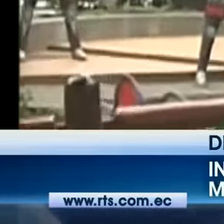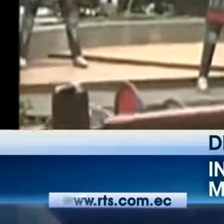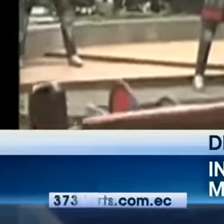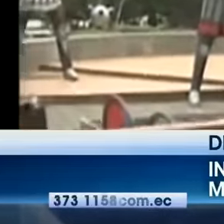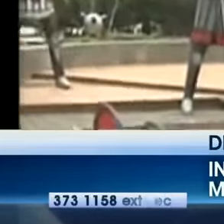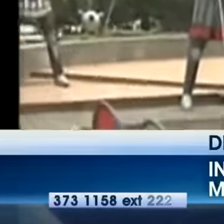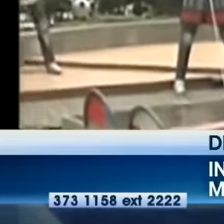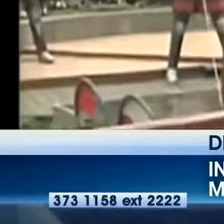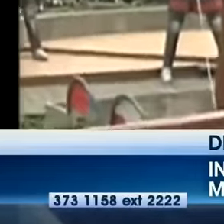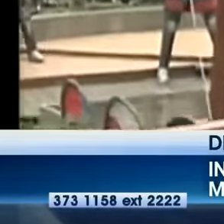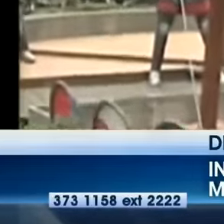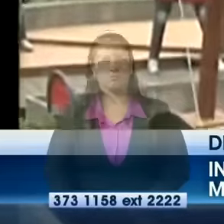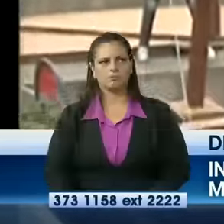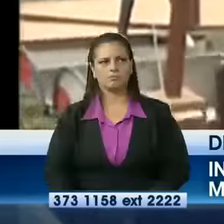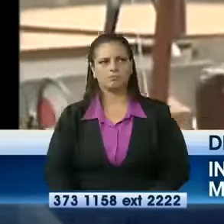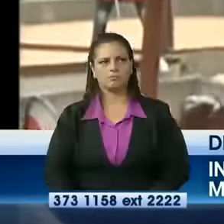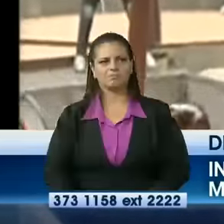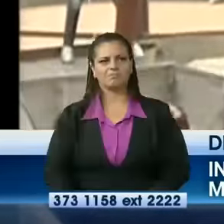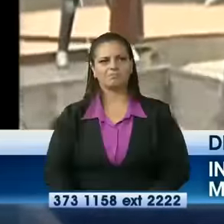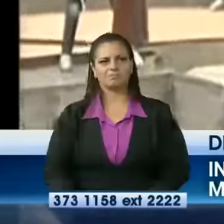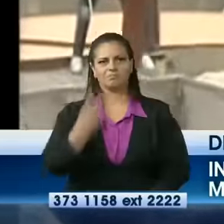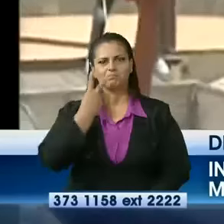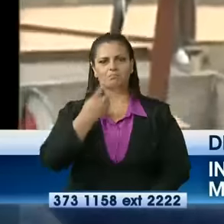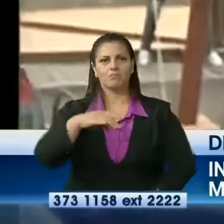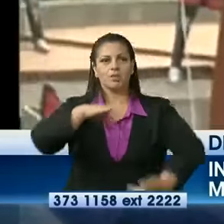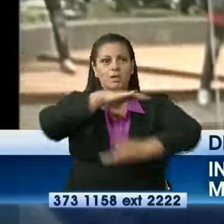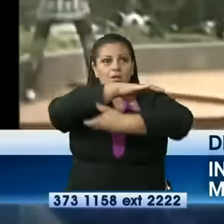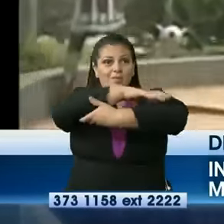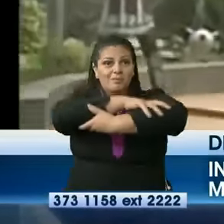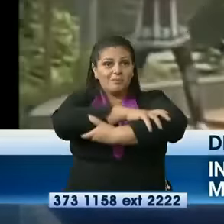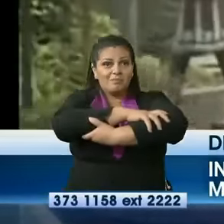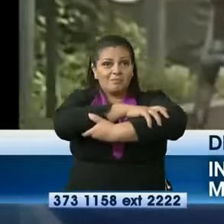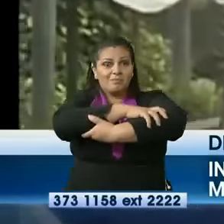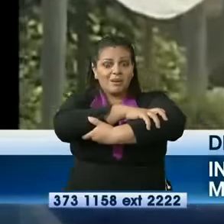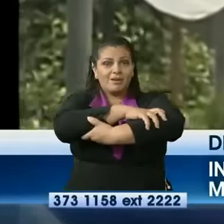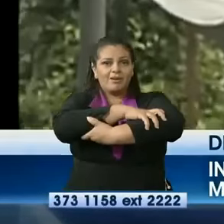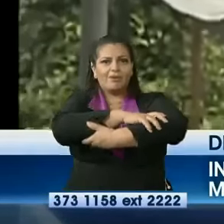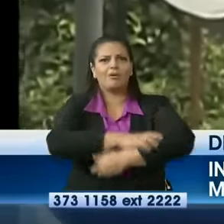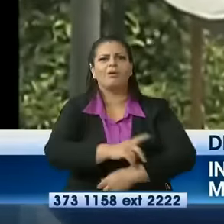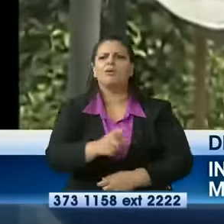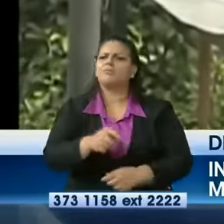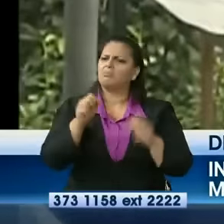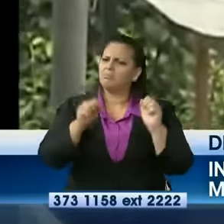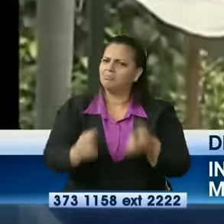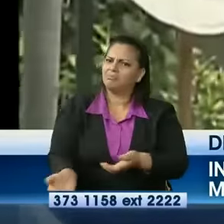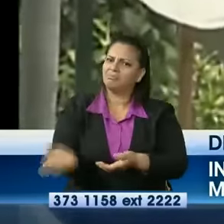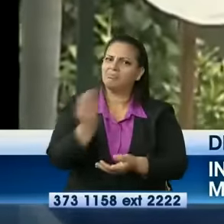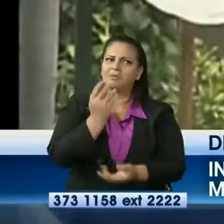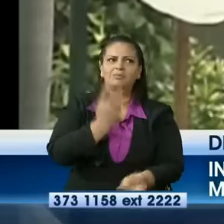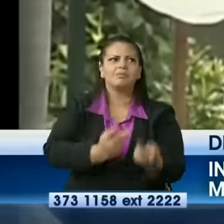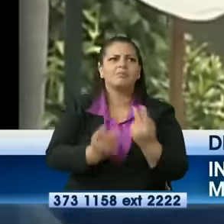Hay diferentes sonidos alrededor del parque. Estamos viendo los vikingos al frente, estamos viendo las sirenas. En